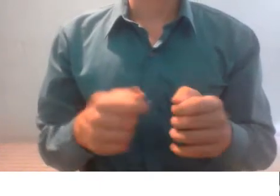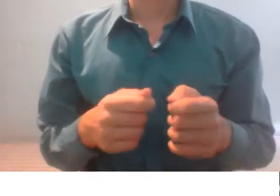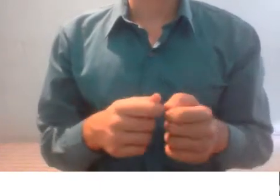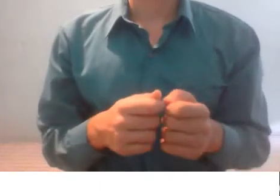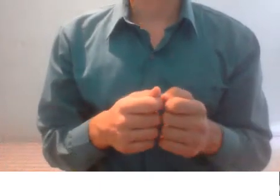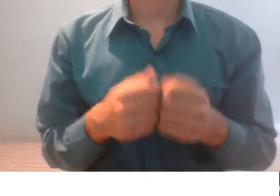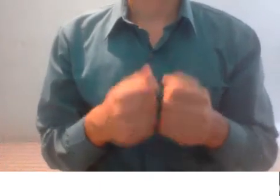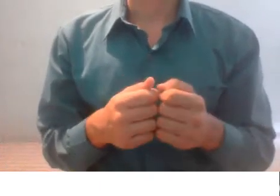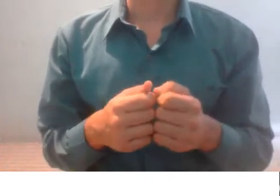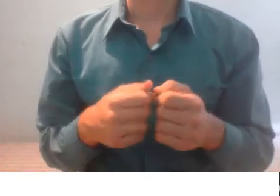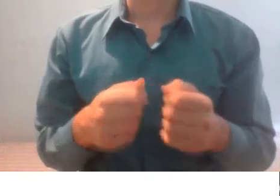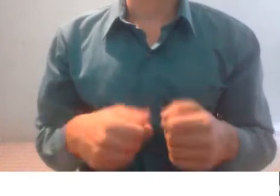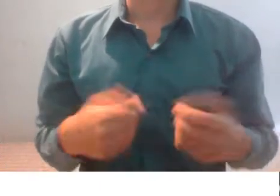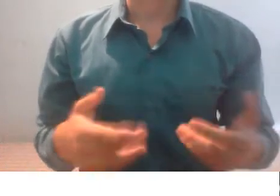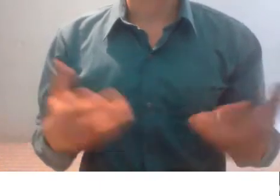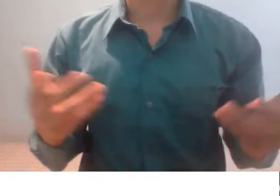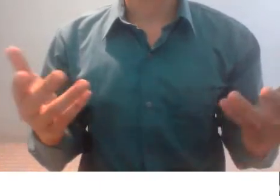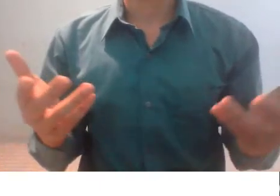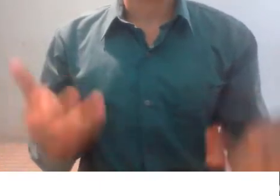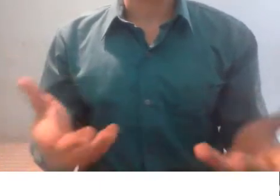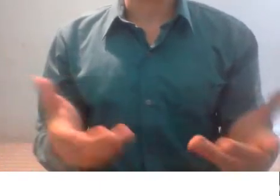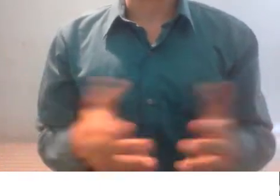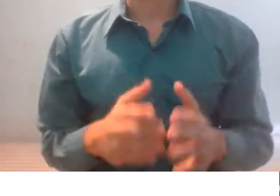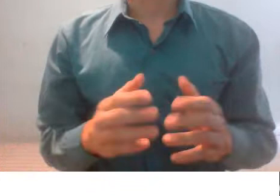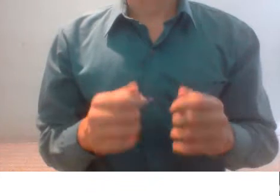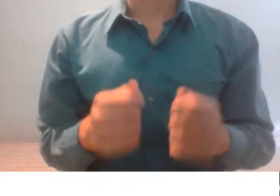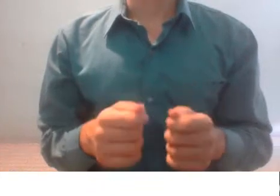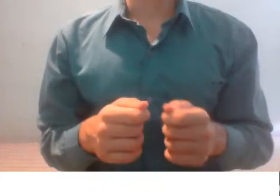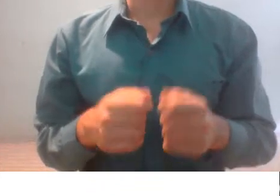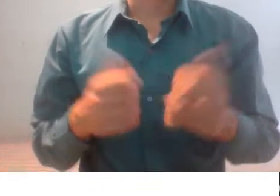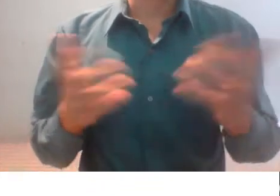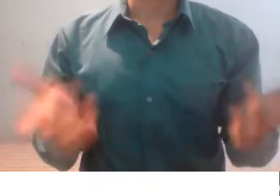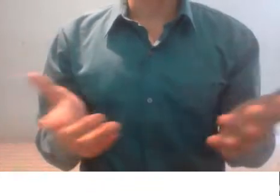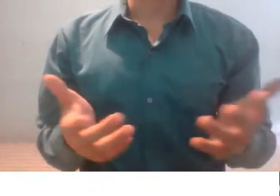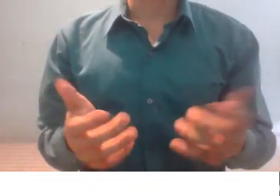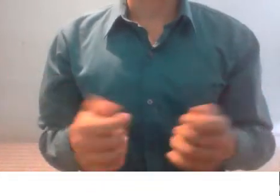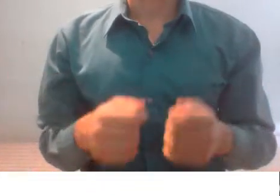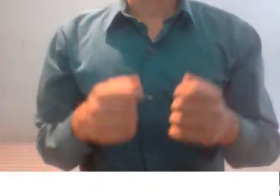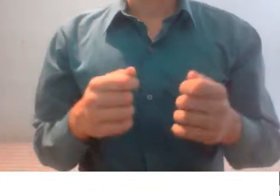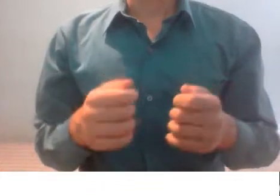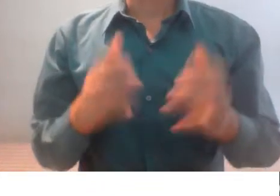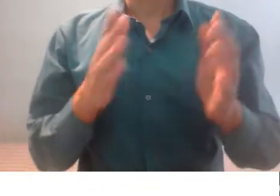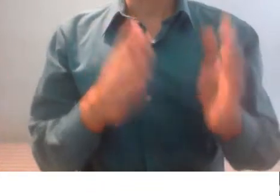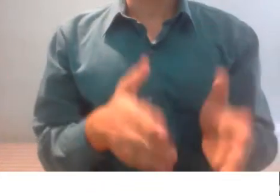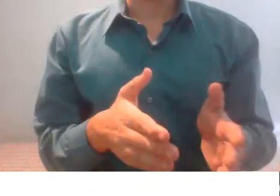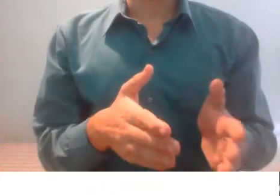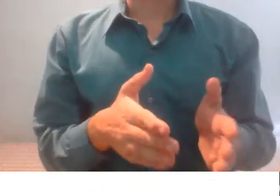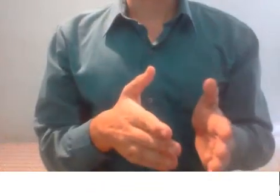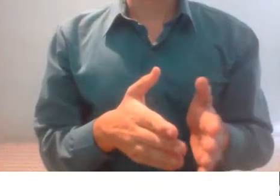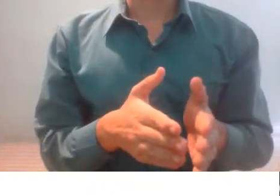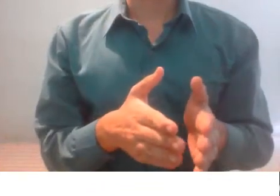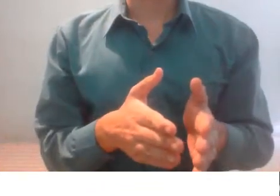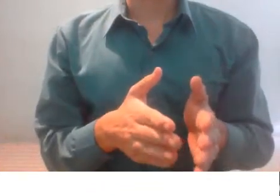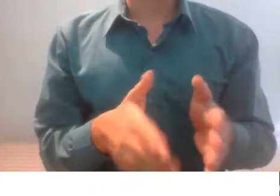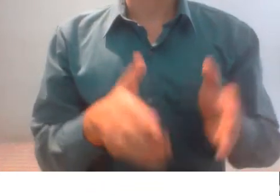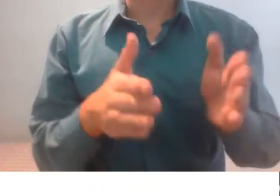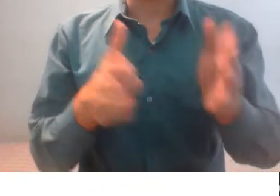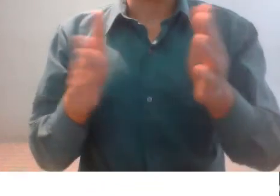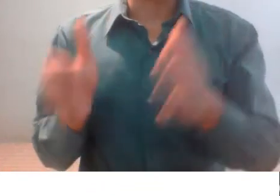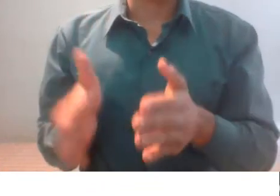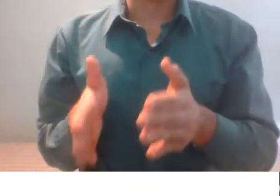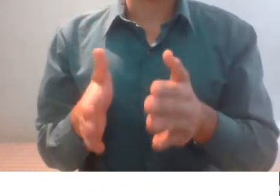que esto solamente está haciendo lo que corresponde frente a la ley, lo que realmente se tiene que pagar. De que probablemente se llegue a un